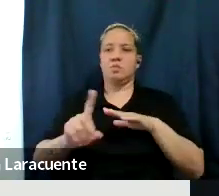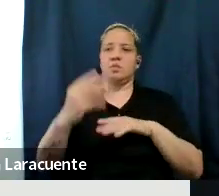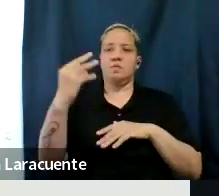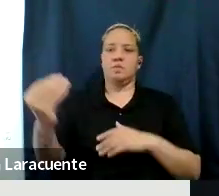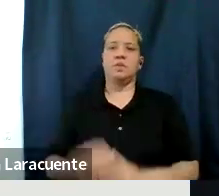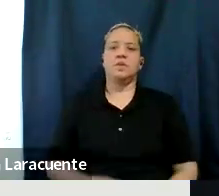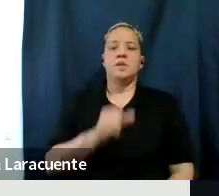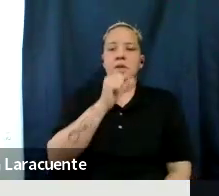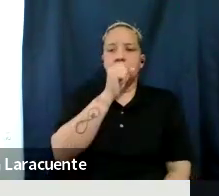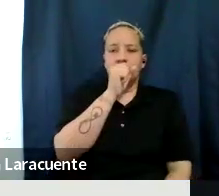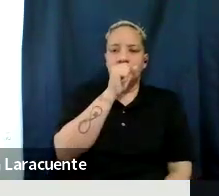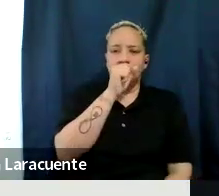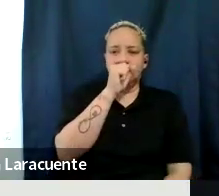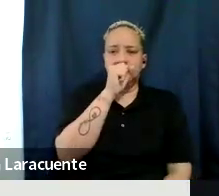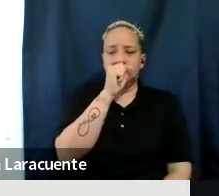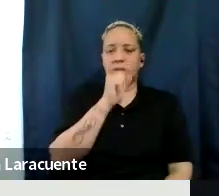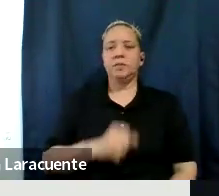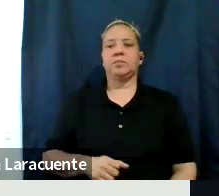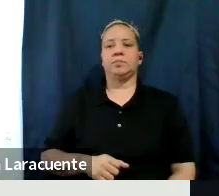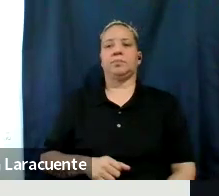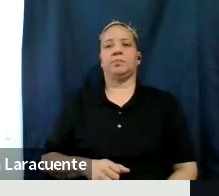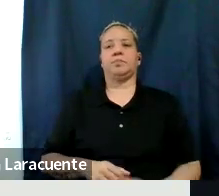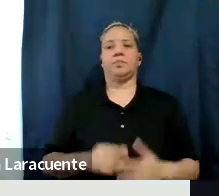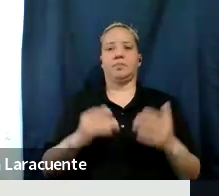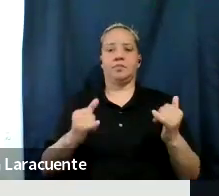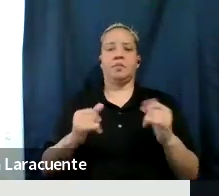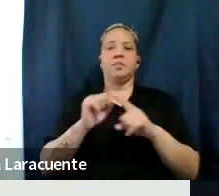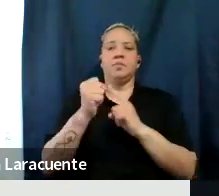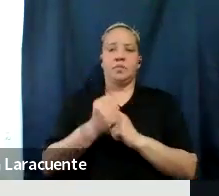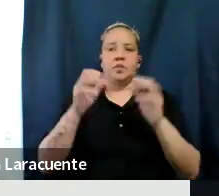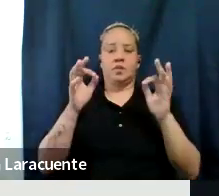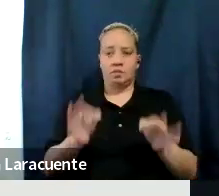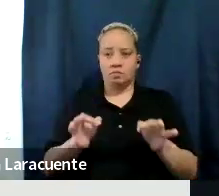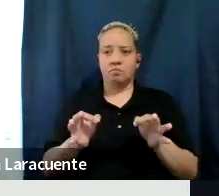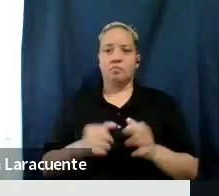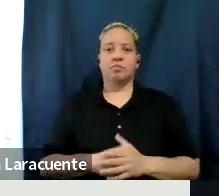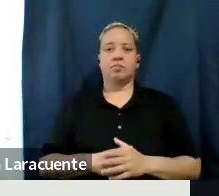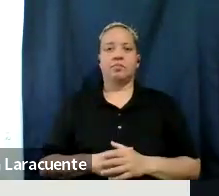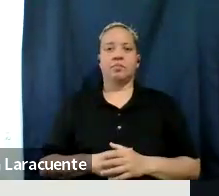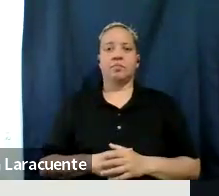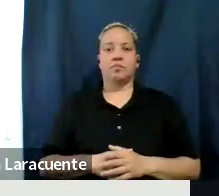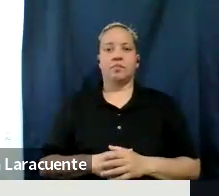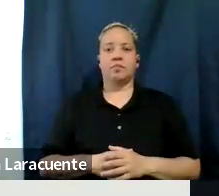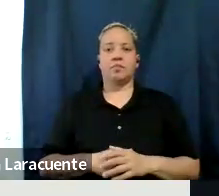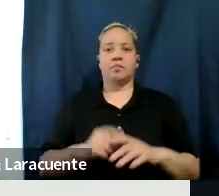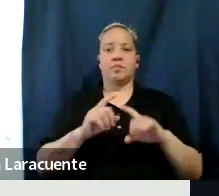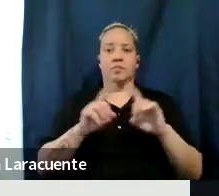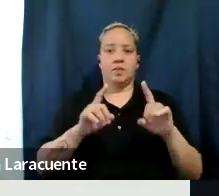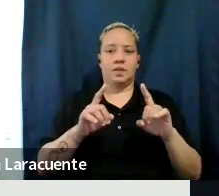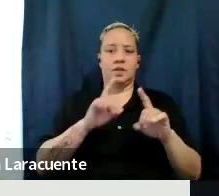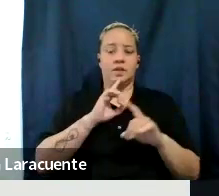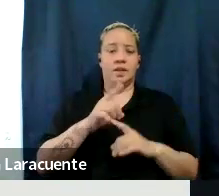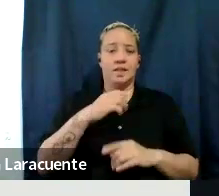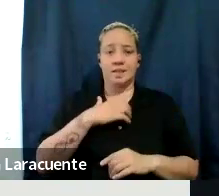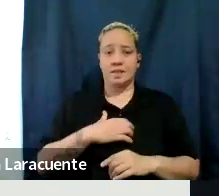extranjero. Ahora bien, esto es una circunstancia concreta y azarosa, pero en realidad el deseo de Juan